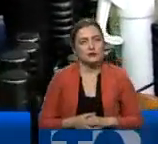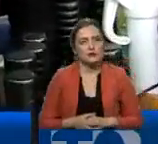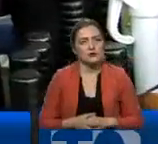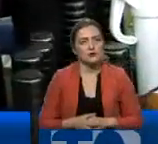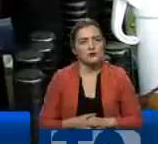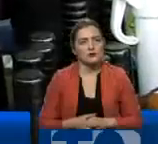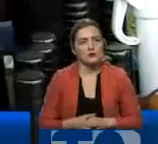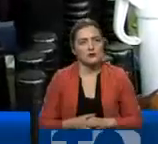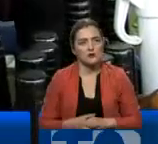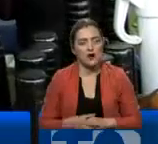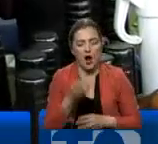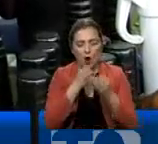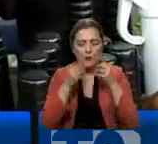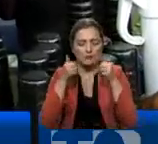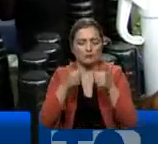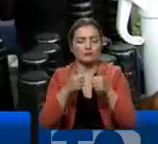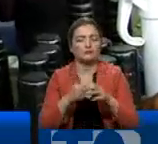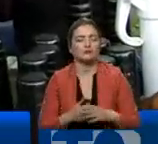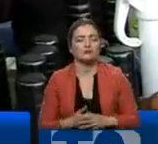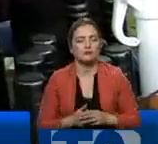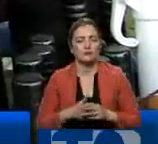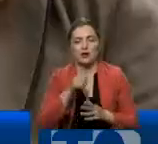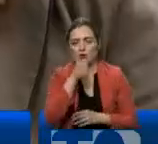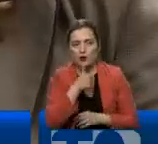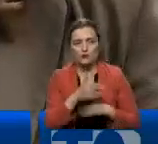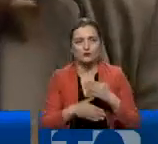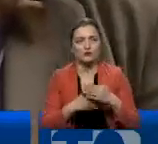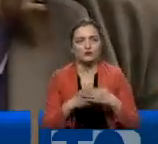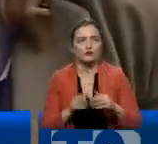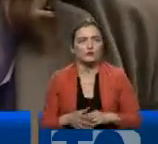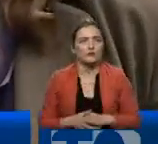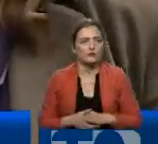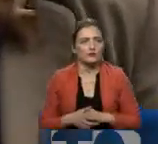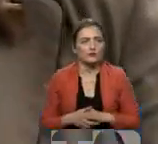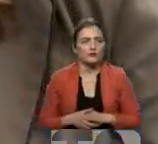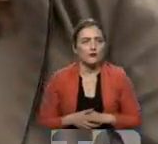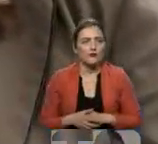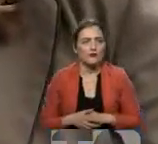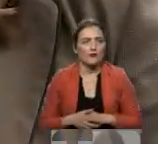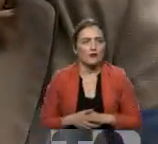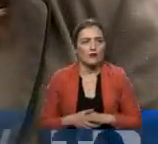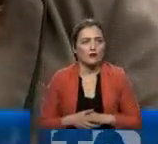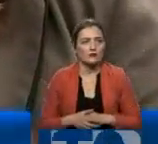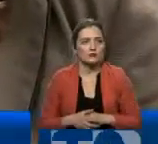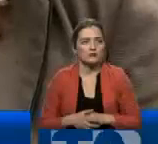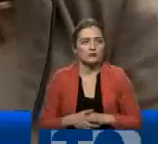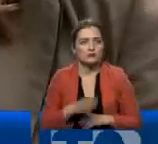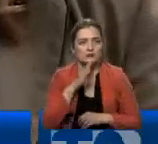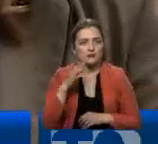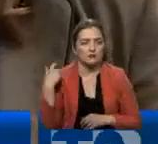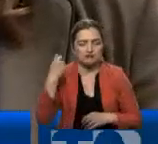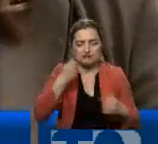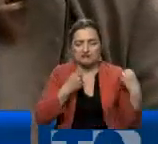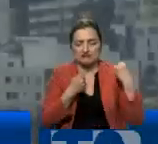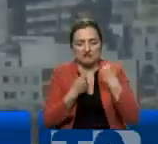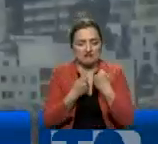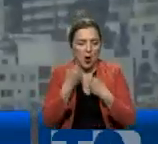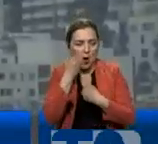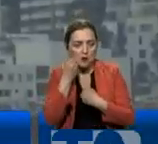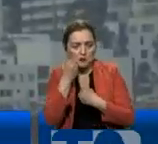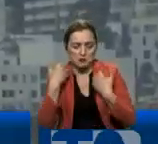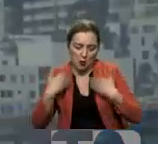Sí, hay que comer bien, almuercito. Tratamos de estar siempre abrigados, llevar ropa apropiada.